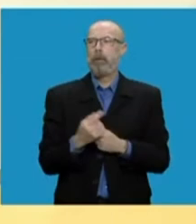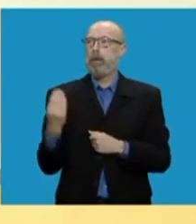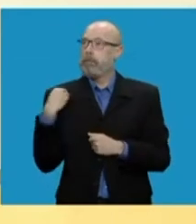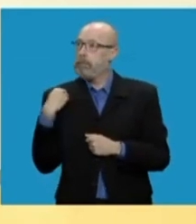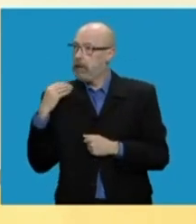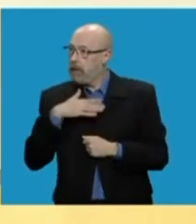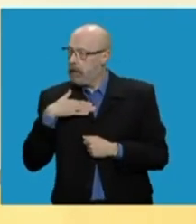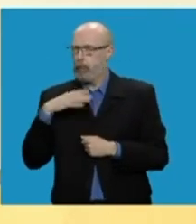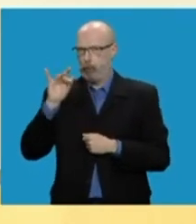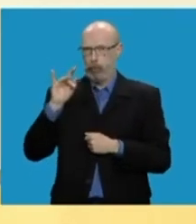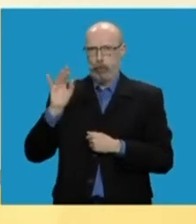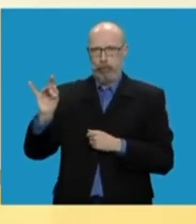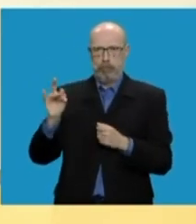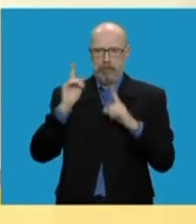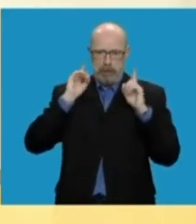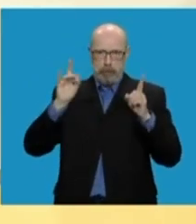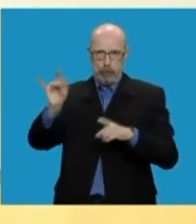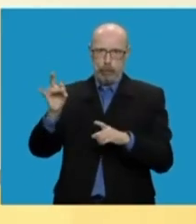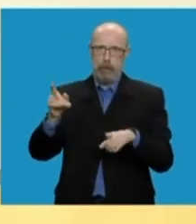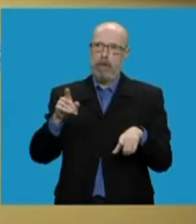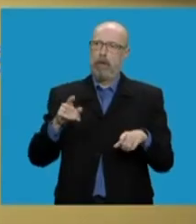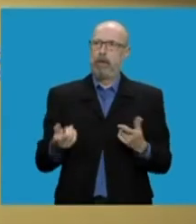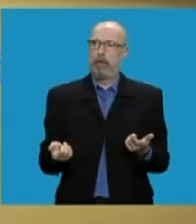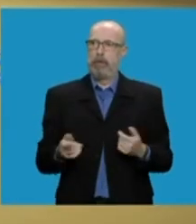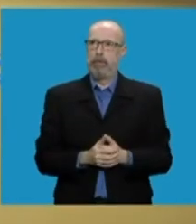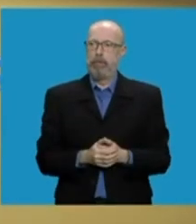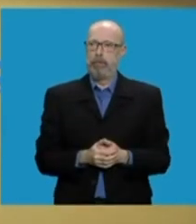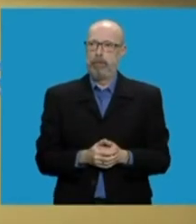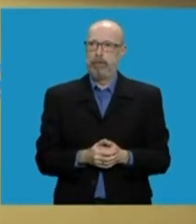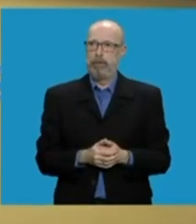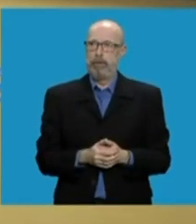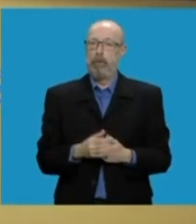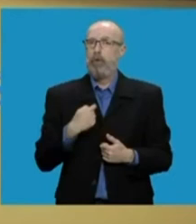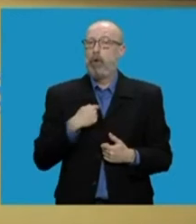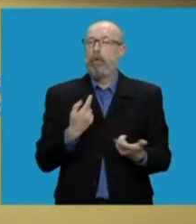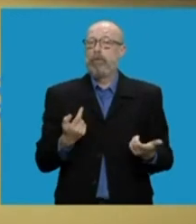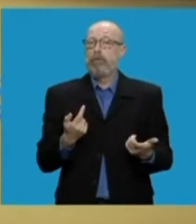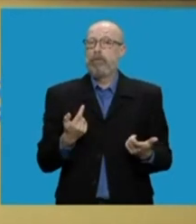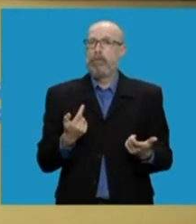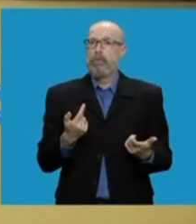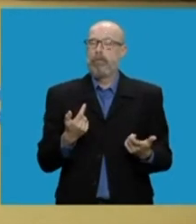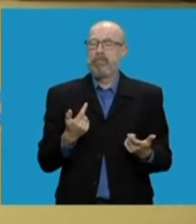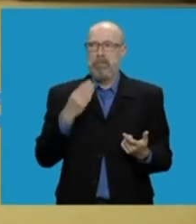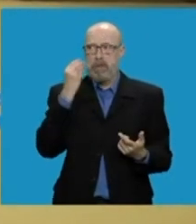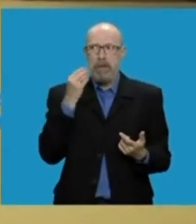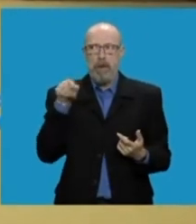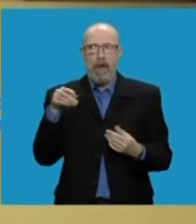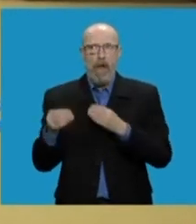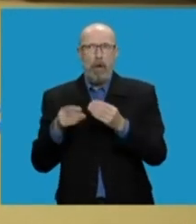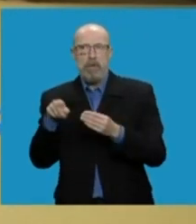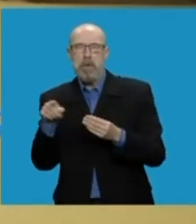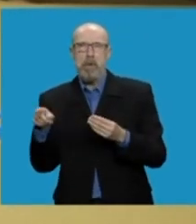pues claro, ¿cómo no me iba a atrever? Lo mismo que me atreví a escribir la crónica. Claro, yo me planteaba el hecho y decía, a ver quién